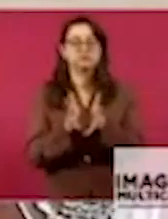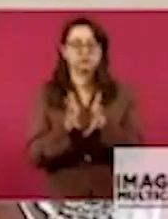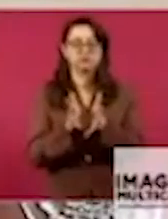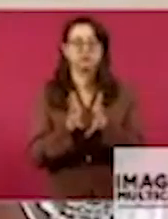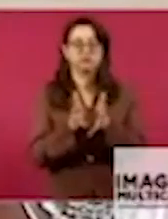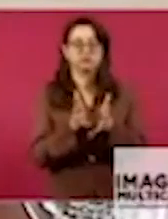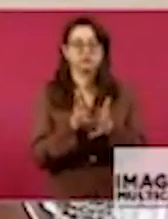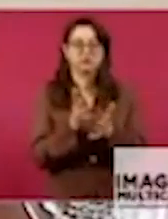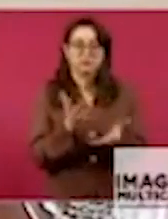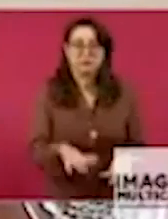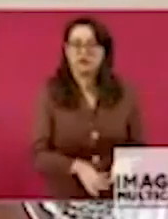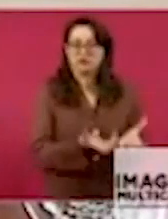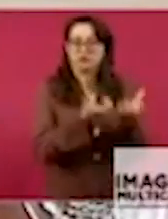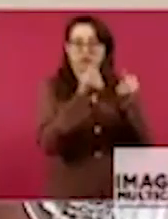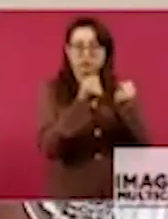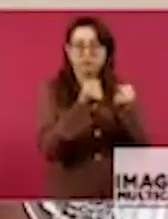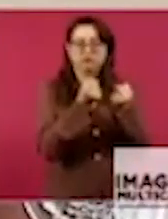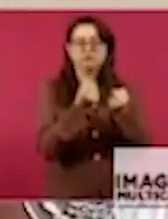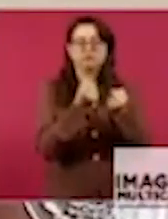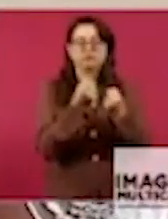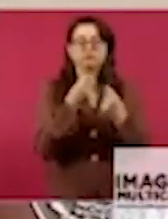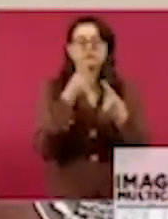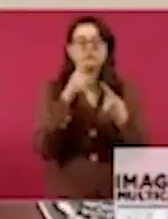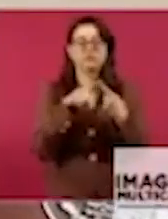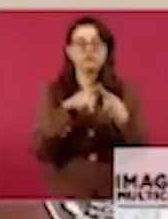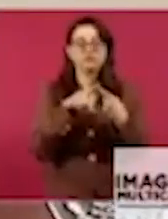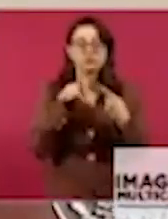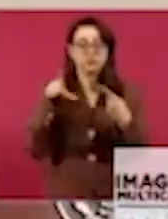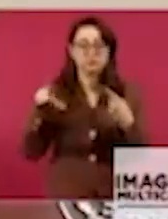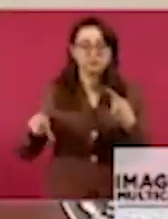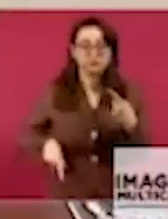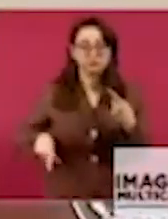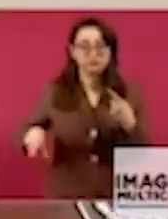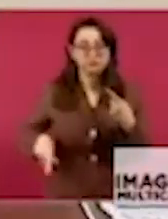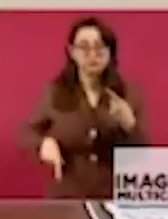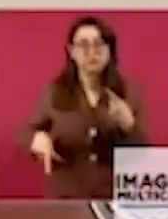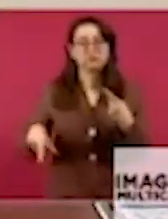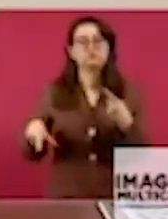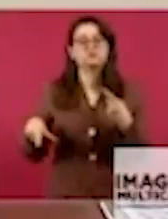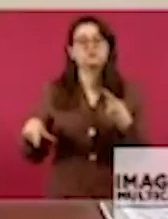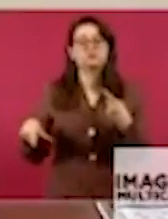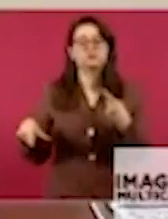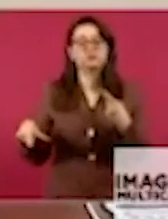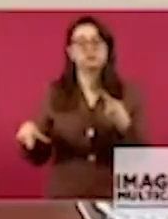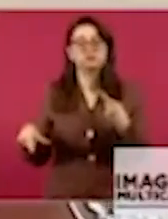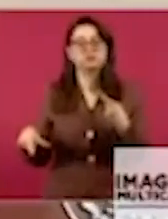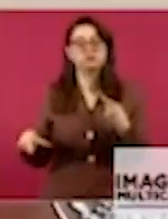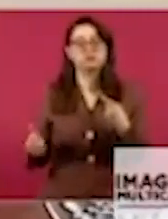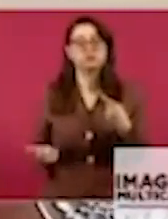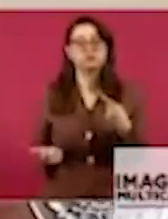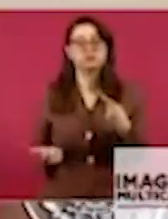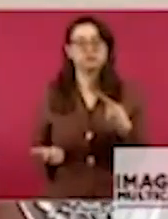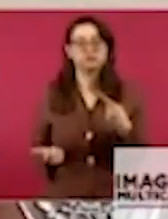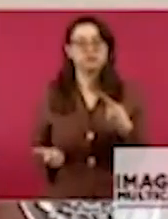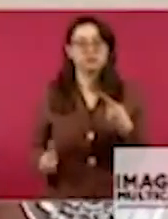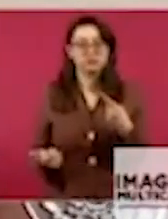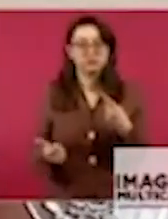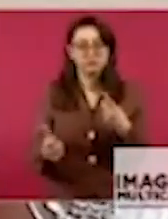Matehuala. Intervino el gobierno de Guanajuato y el gobierno de San